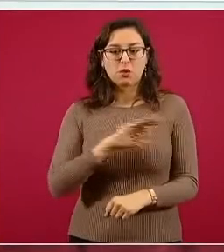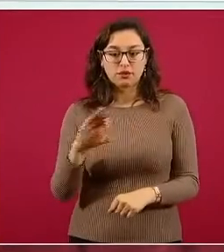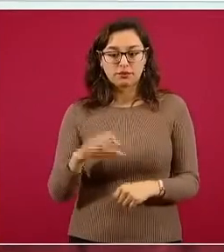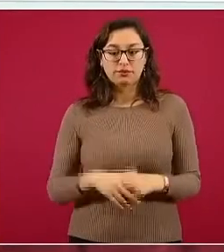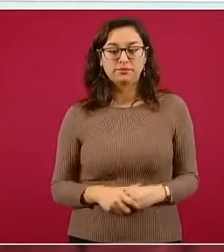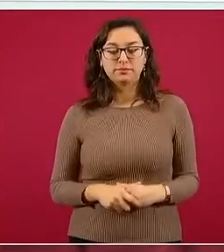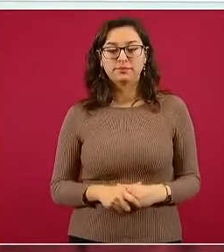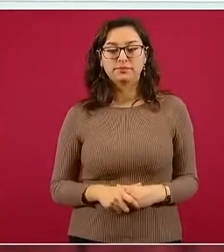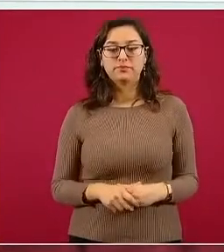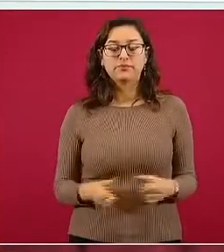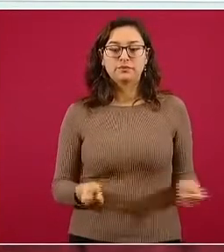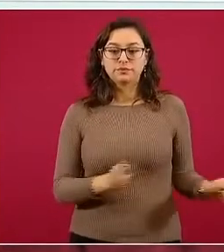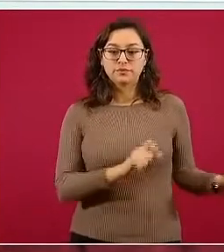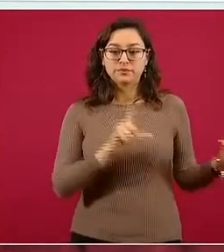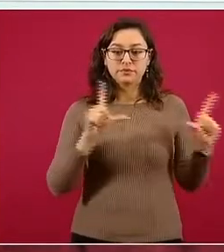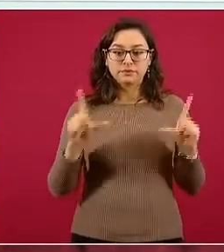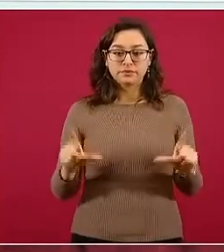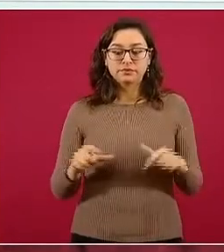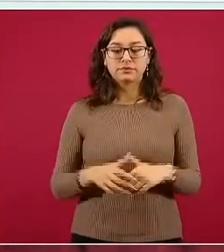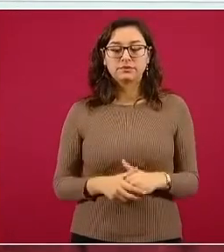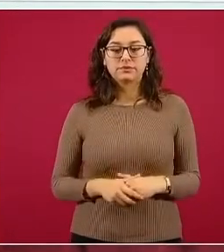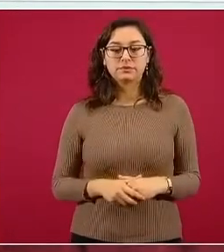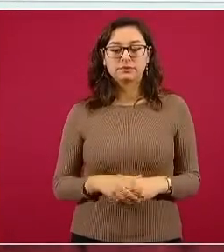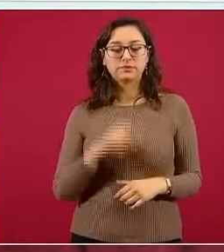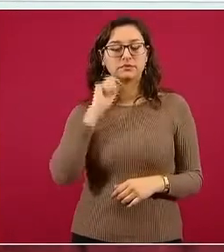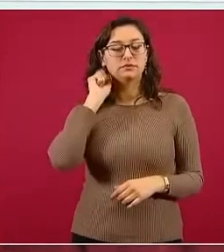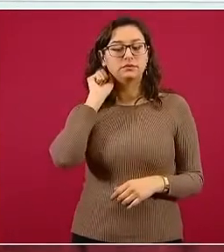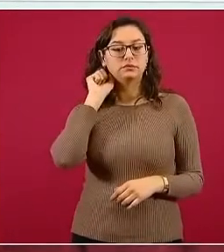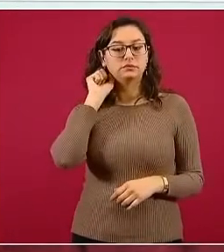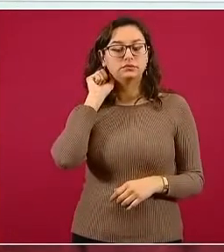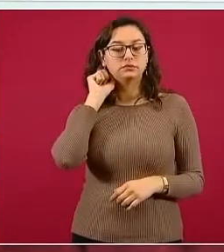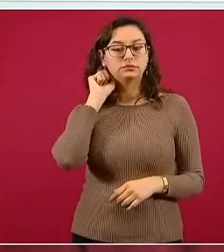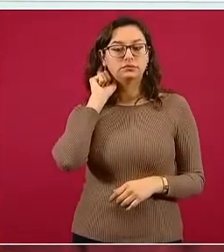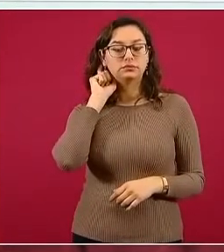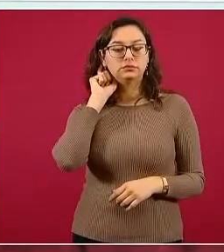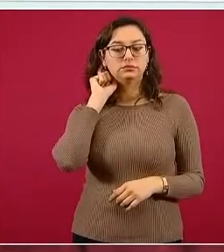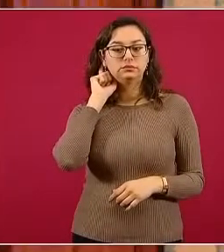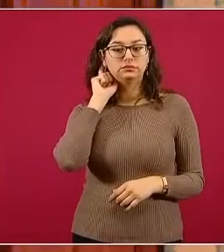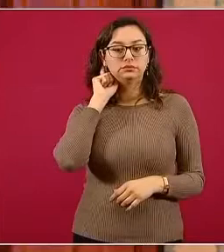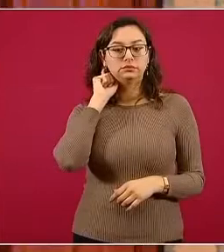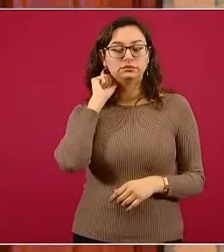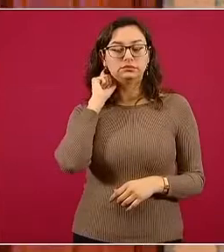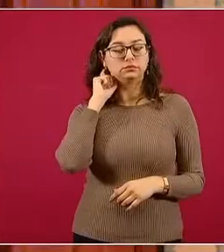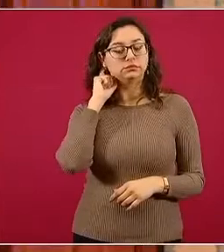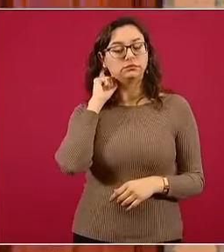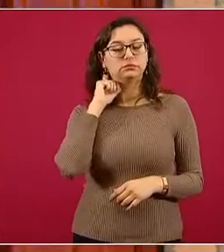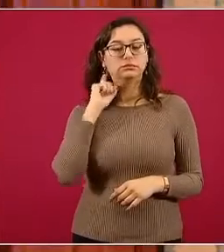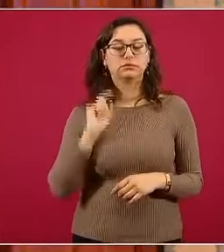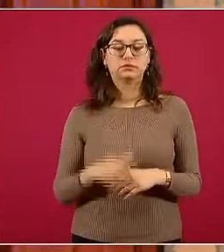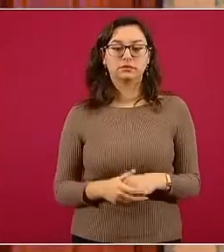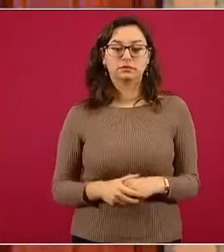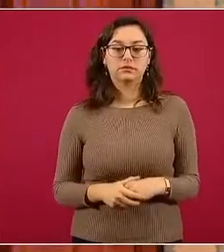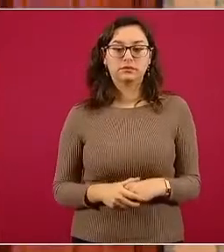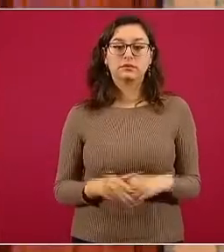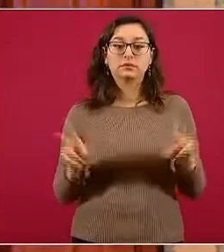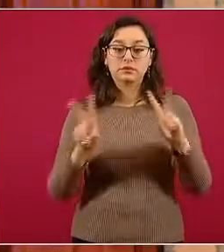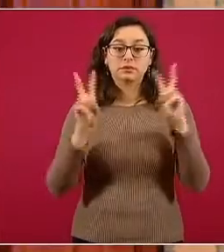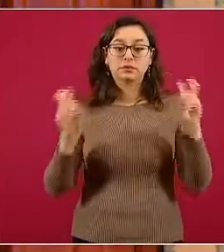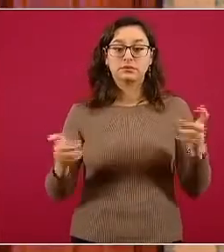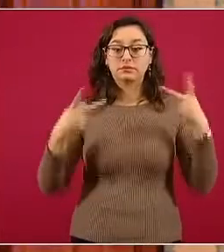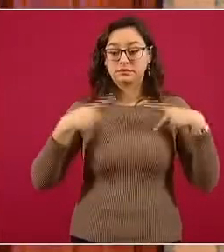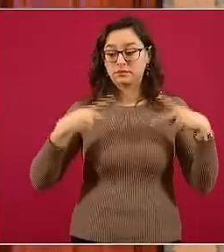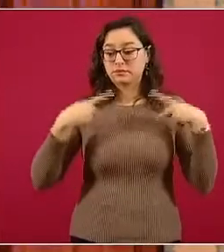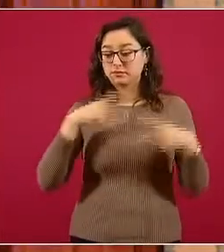diapositiva, tenemos el enfoque sobre el comportamiento de la mortalidad. Para fines prácticos, prácticamente tenemos